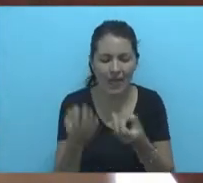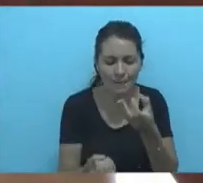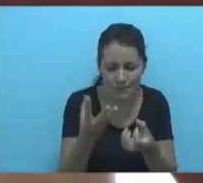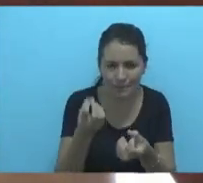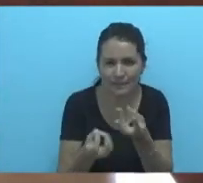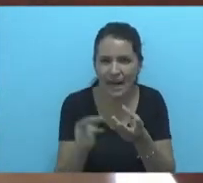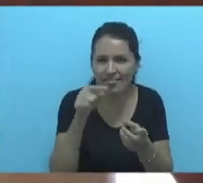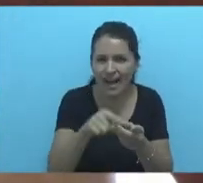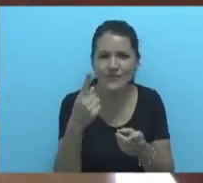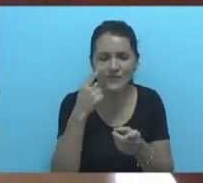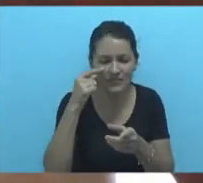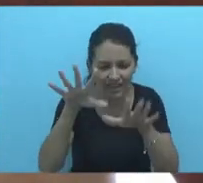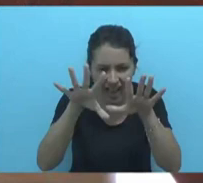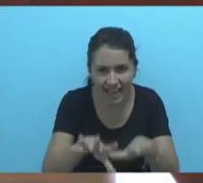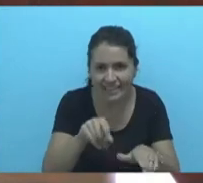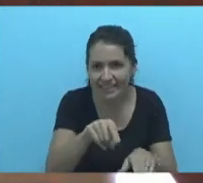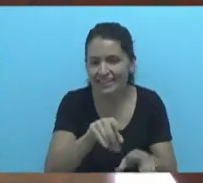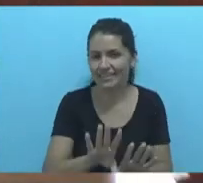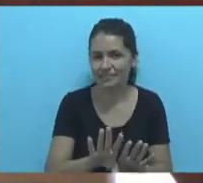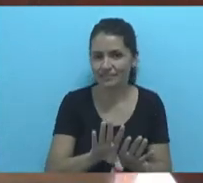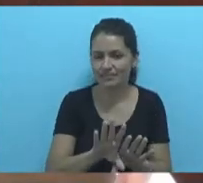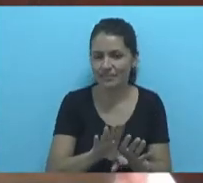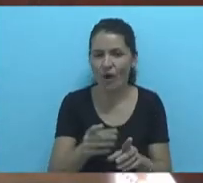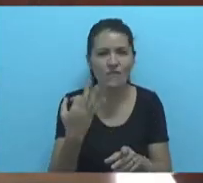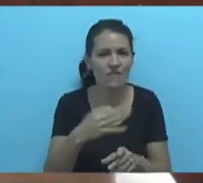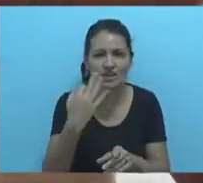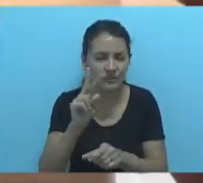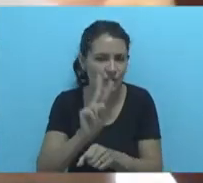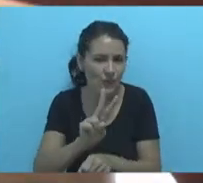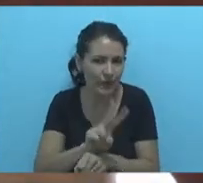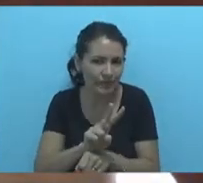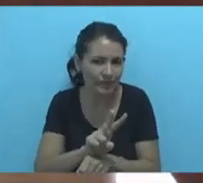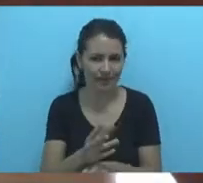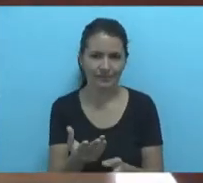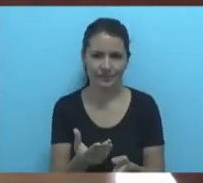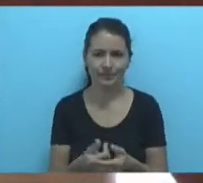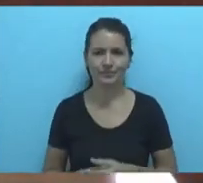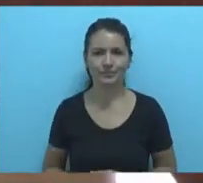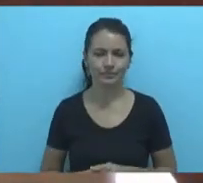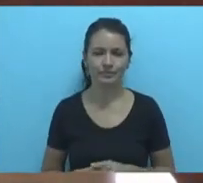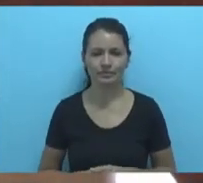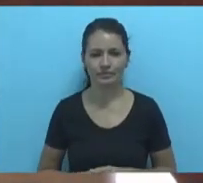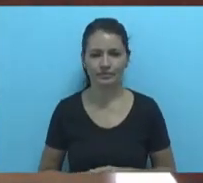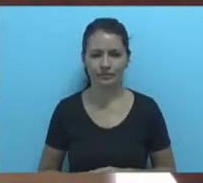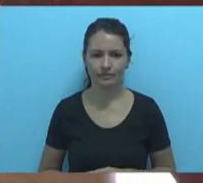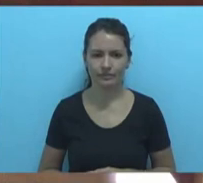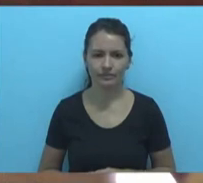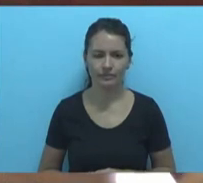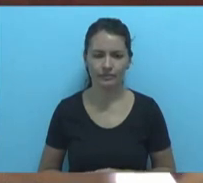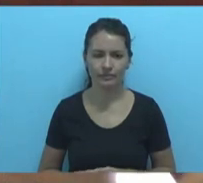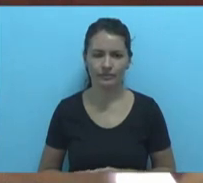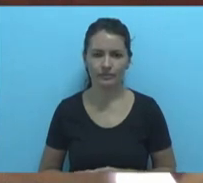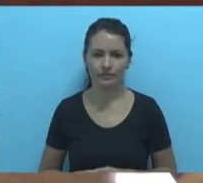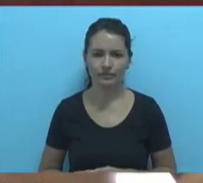están y habitan en los humedales. Entonces, no quiero dejar pasar la necesidad de poder volver a pedir